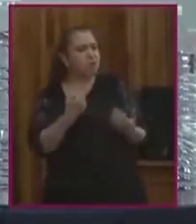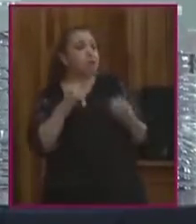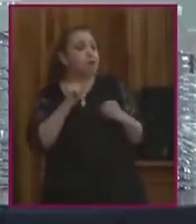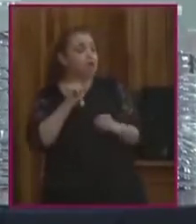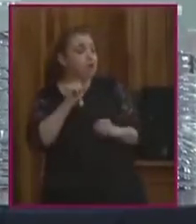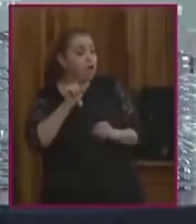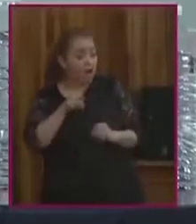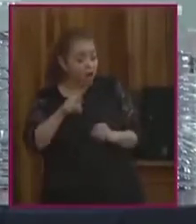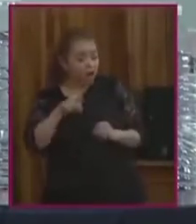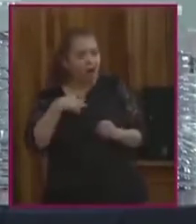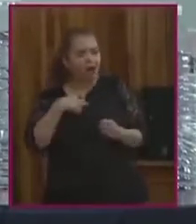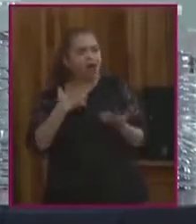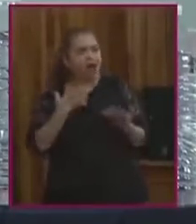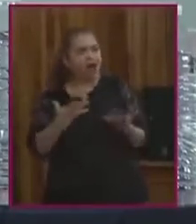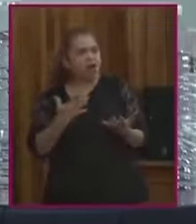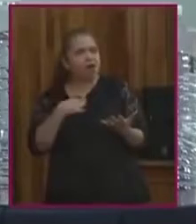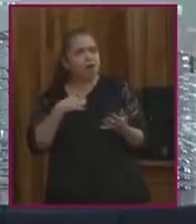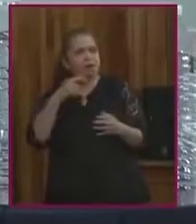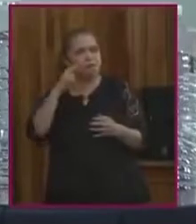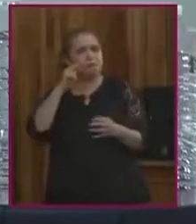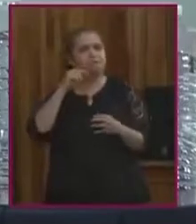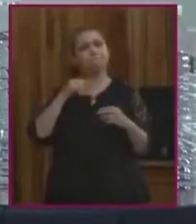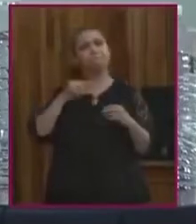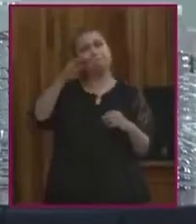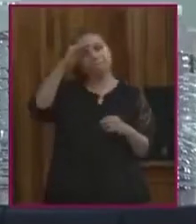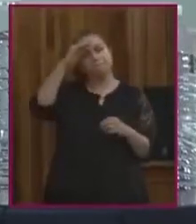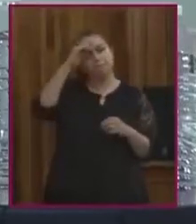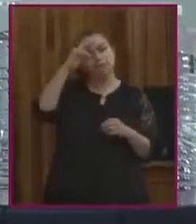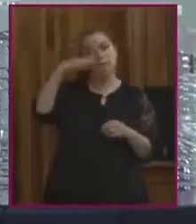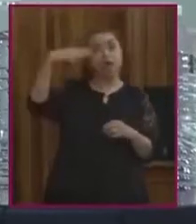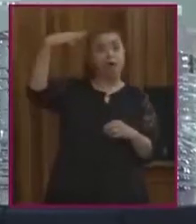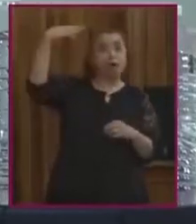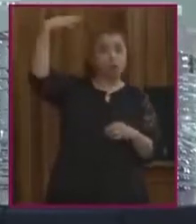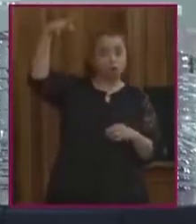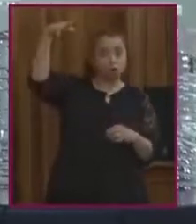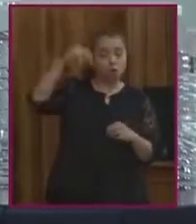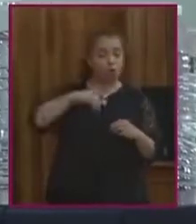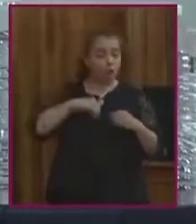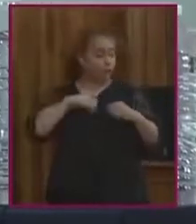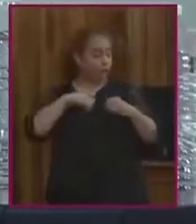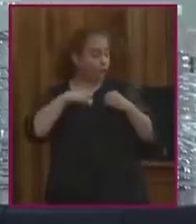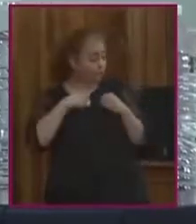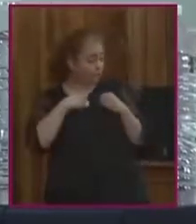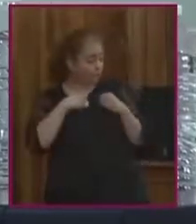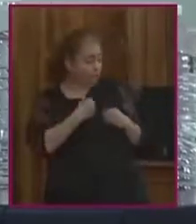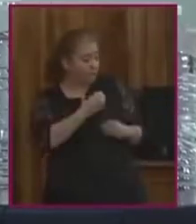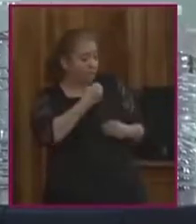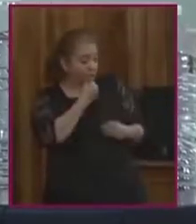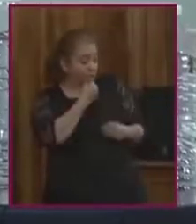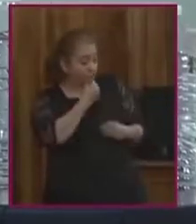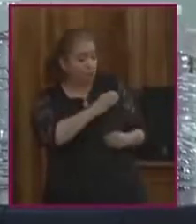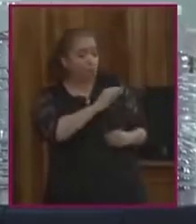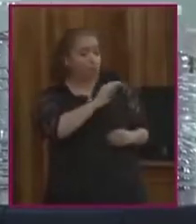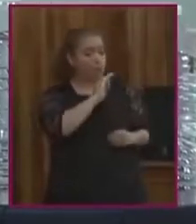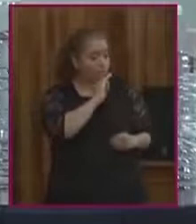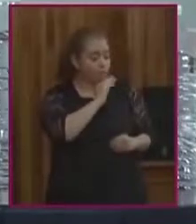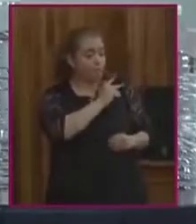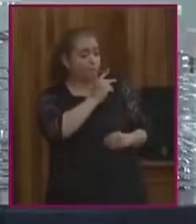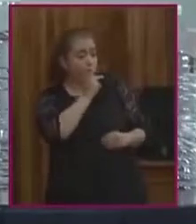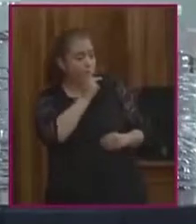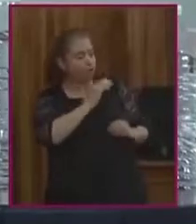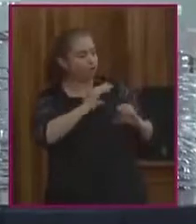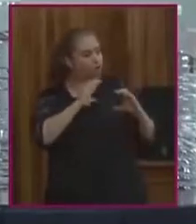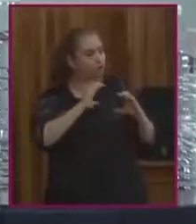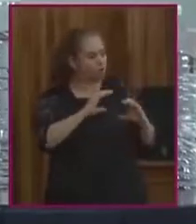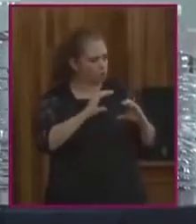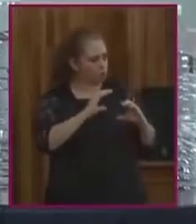evidentemente a la relevancia del adulto en la vida del niño, tanto de la madre, el padre, el cuidador, el